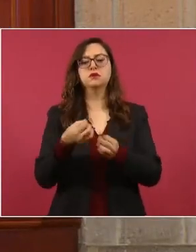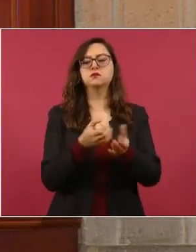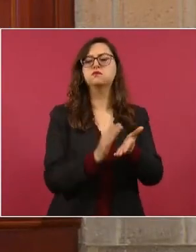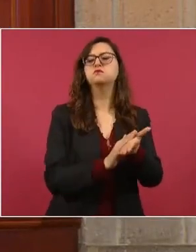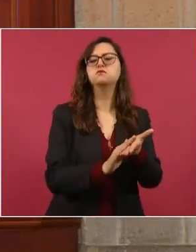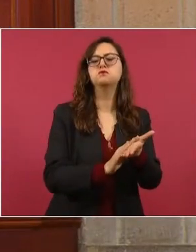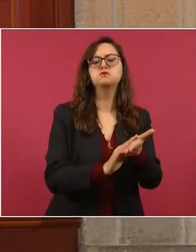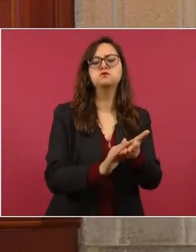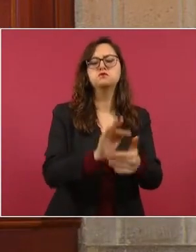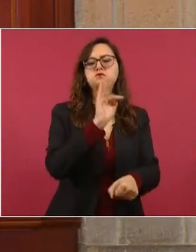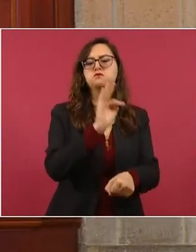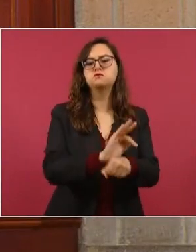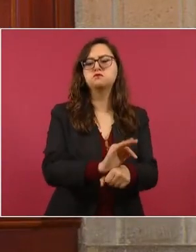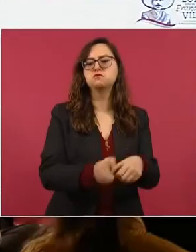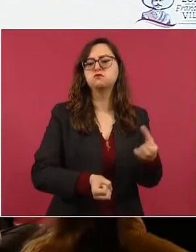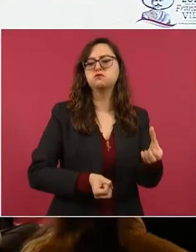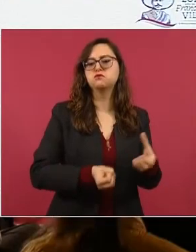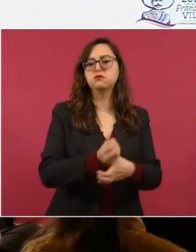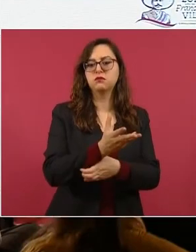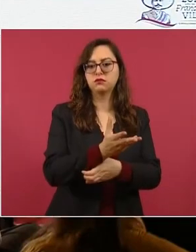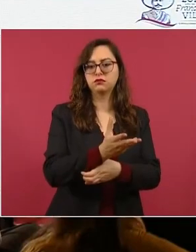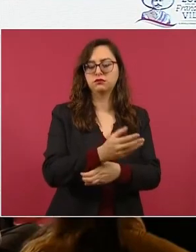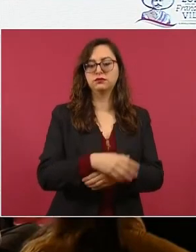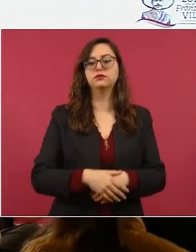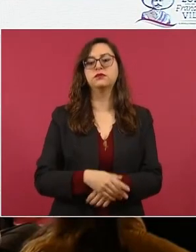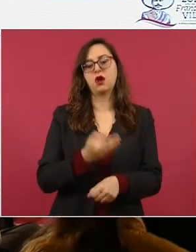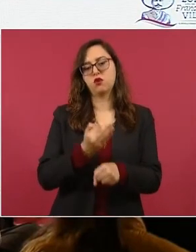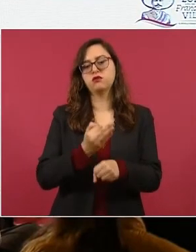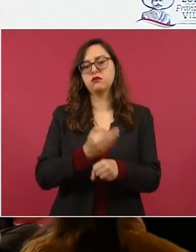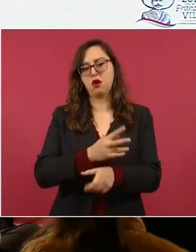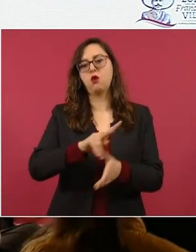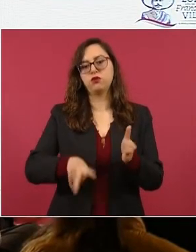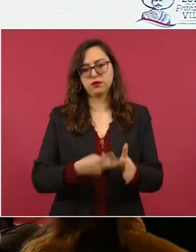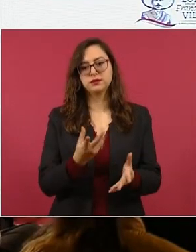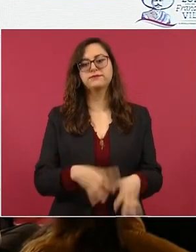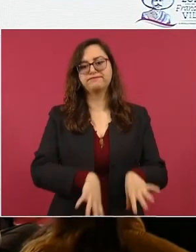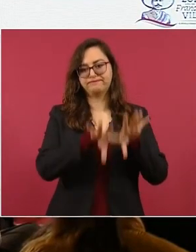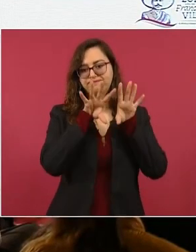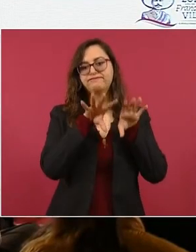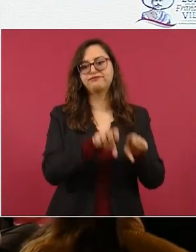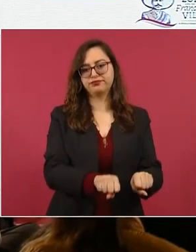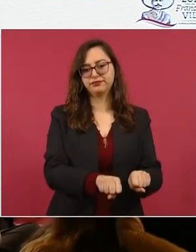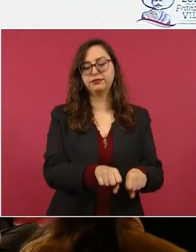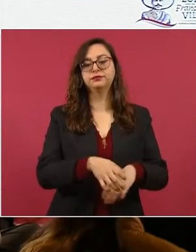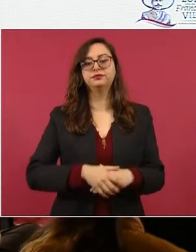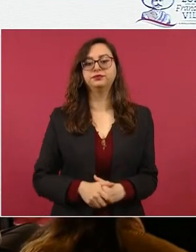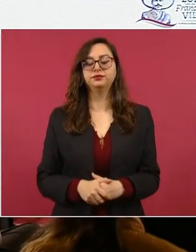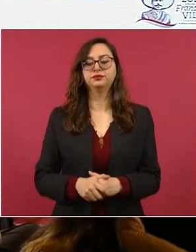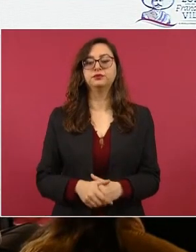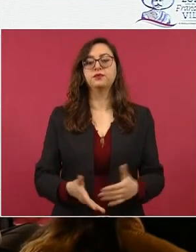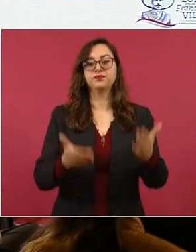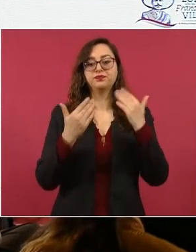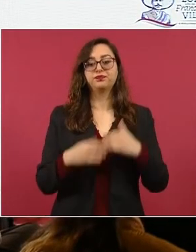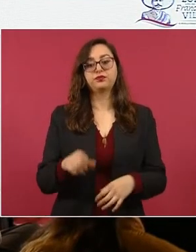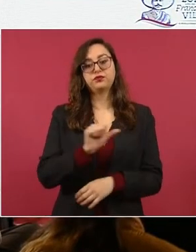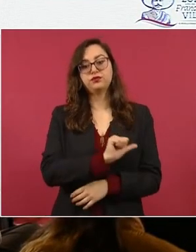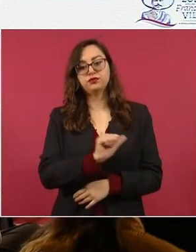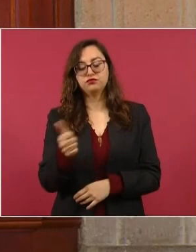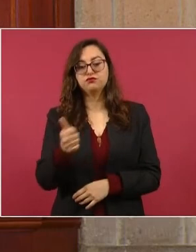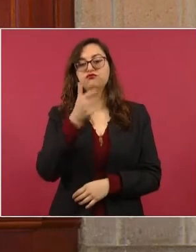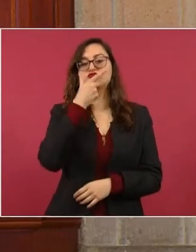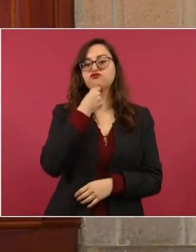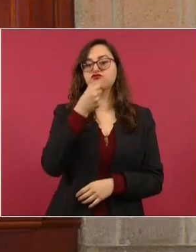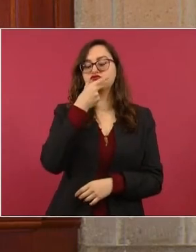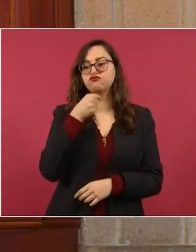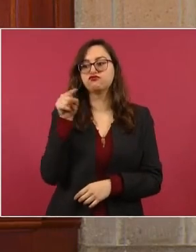absolutoria. Adelante. Otro caso relevante es una persona detenida por homicidio, por